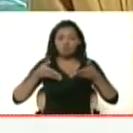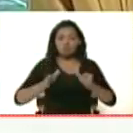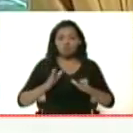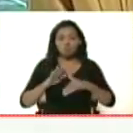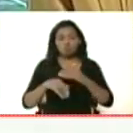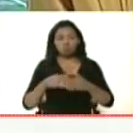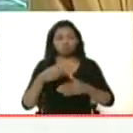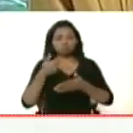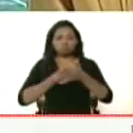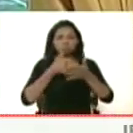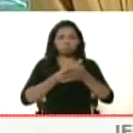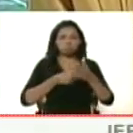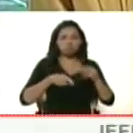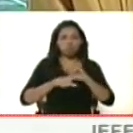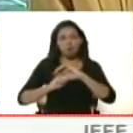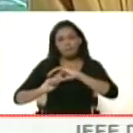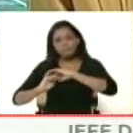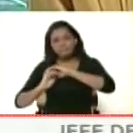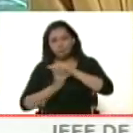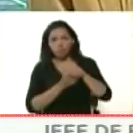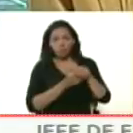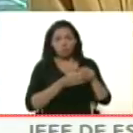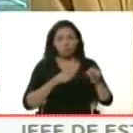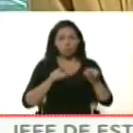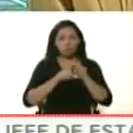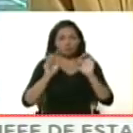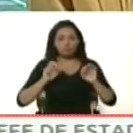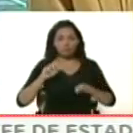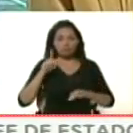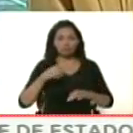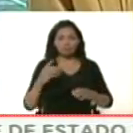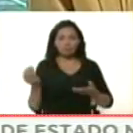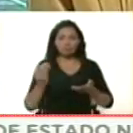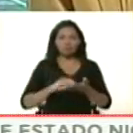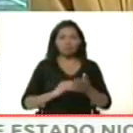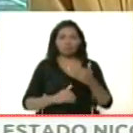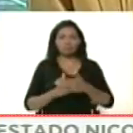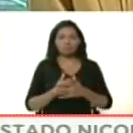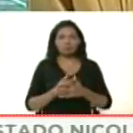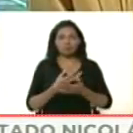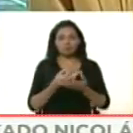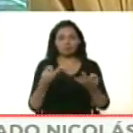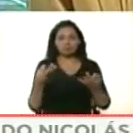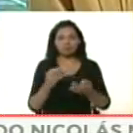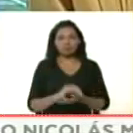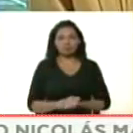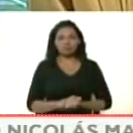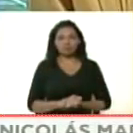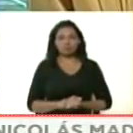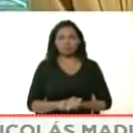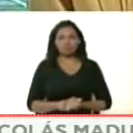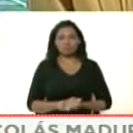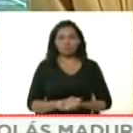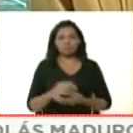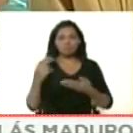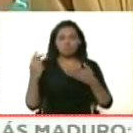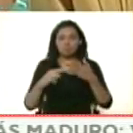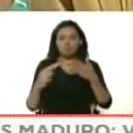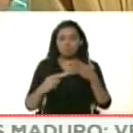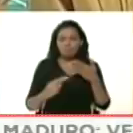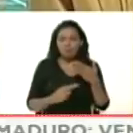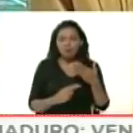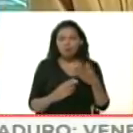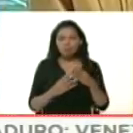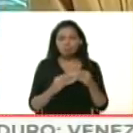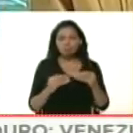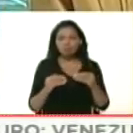los forjó como peloteros y a la tierra en donde deben regresar después, mira, de cumplir su